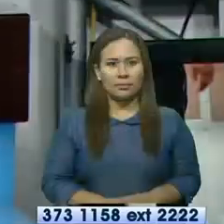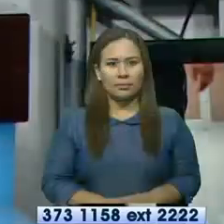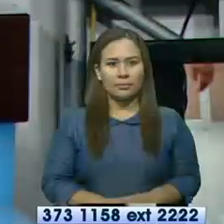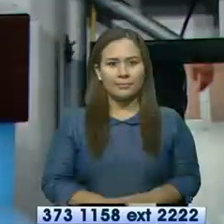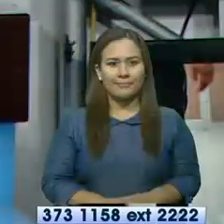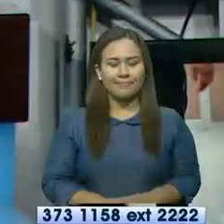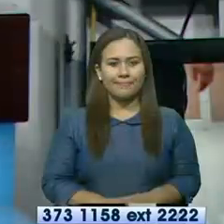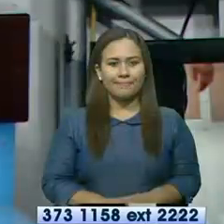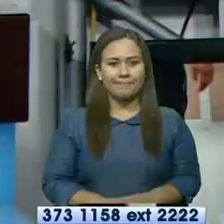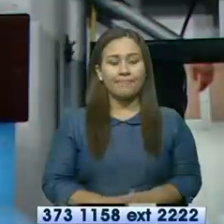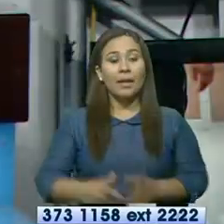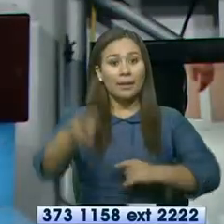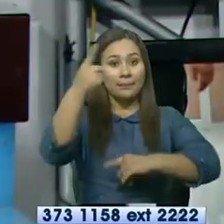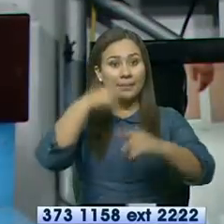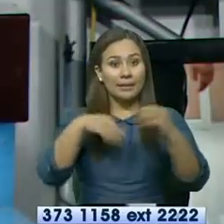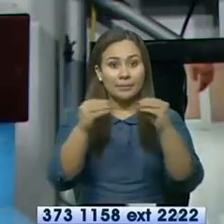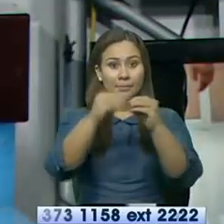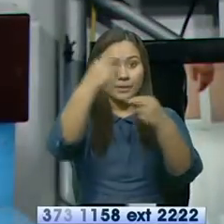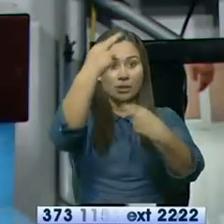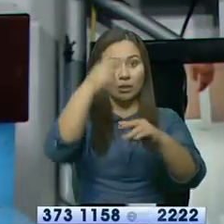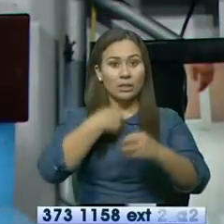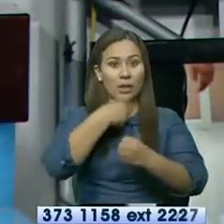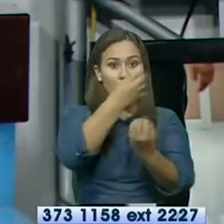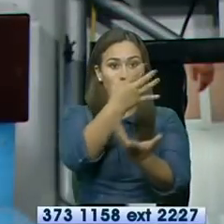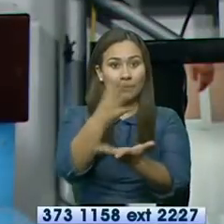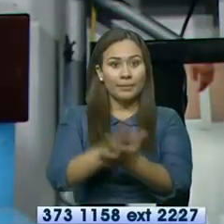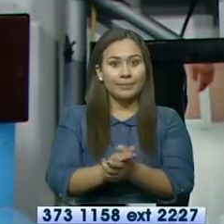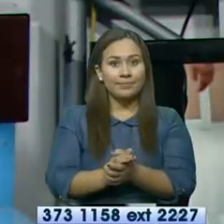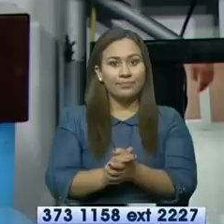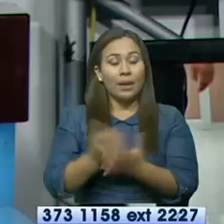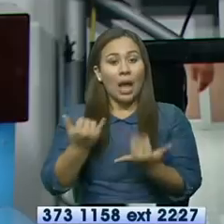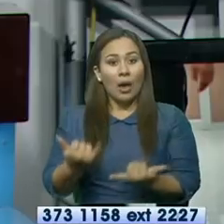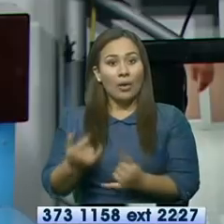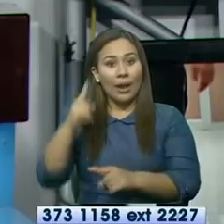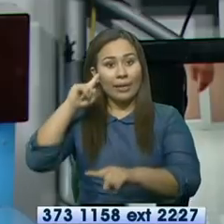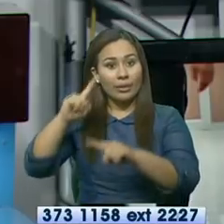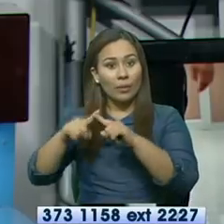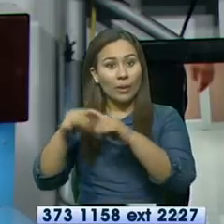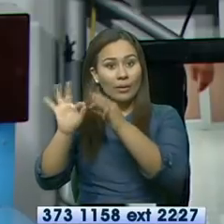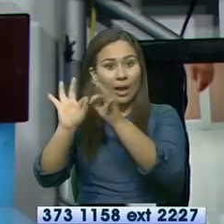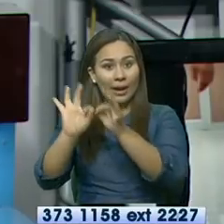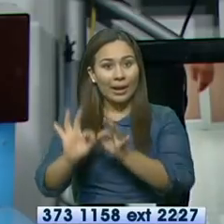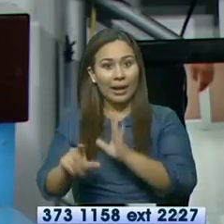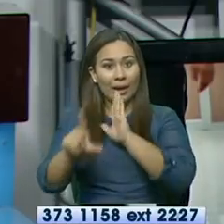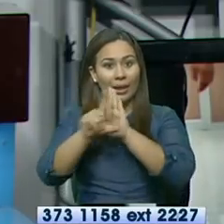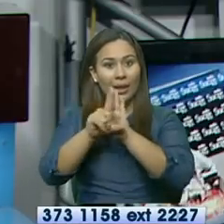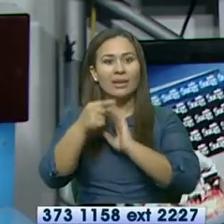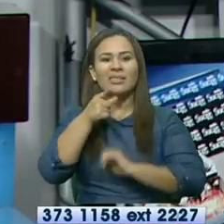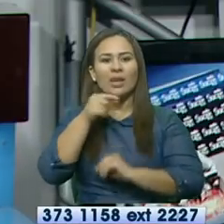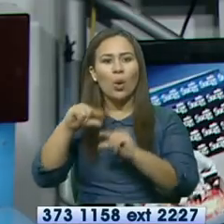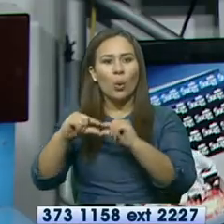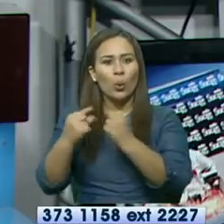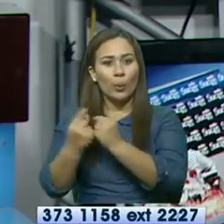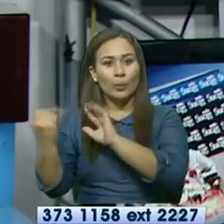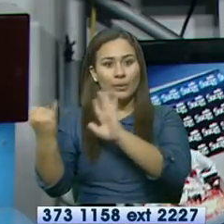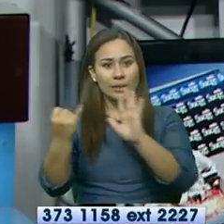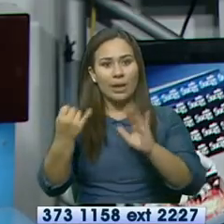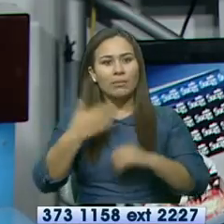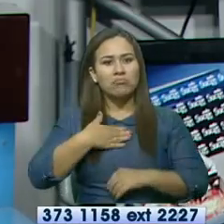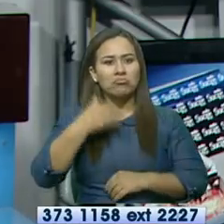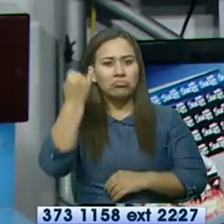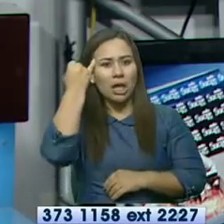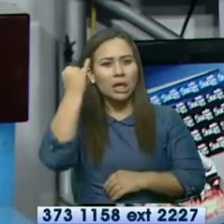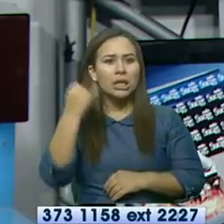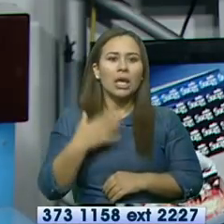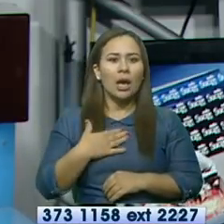de regreso para informarles que las reformas penales planteadas por el bloque social cristiano proponen la posibilidad